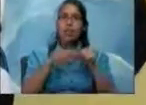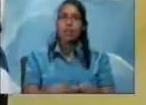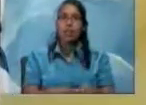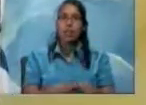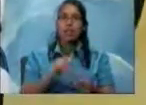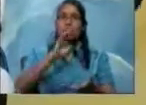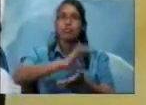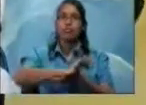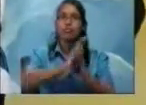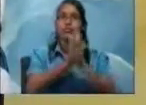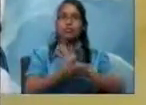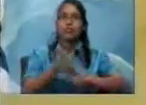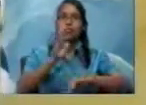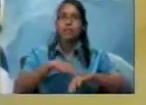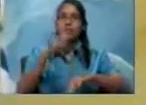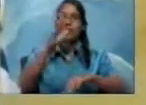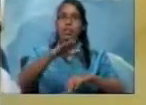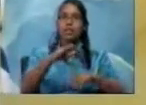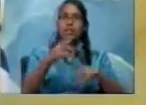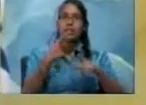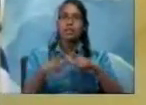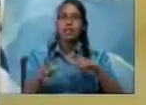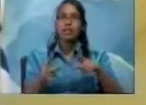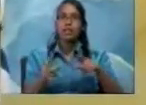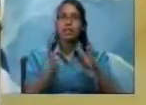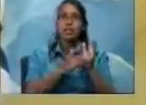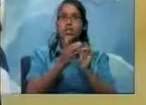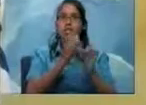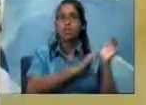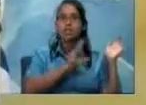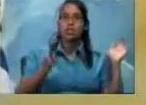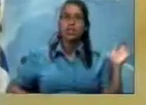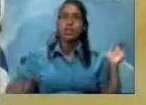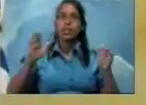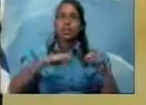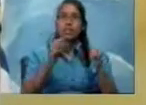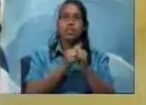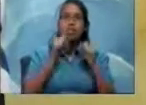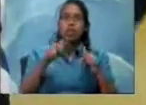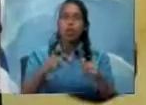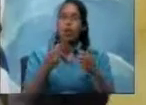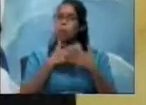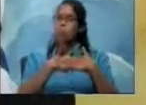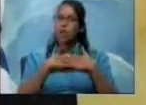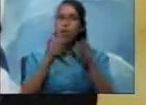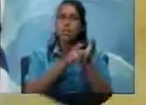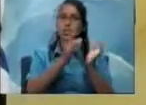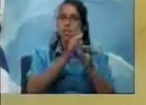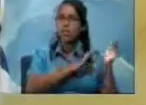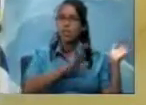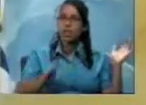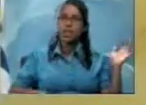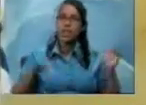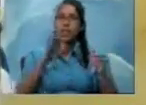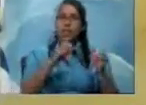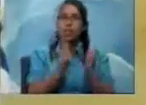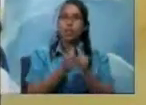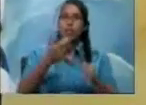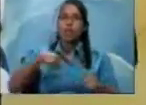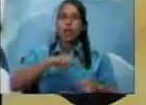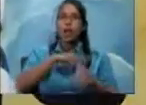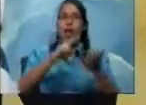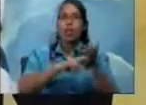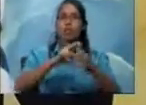porque ellos iban a estar en la playa Jesucristo está aquí conmigo Jesucristo está aquí conmigo Jesucristo está con nosotros ha